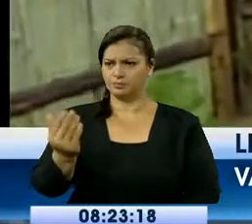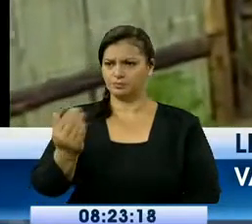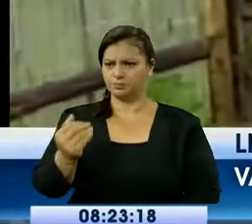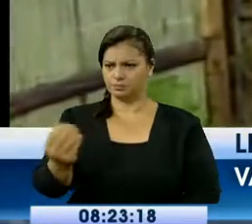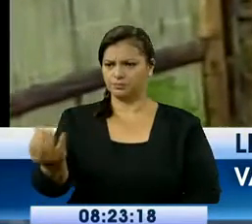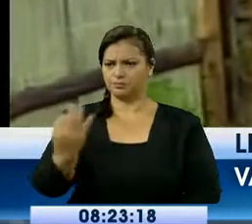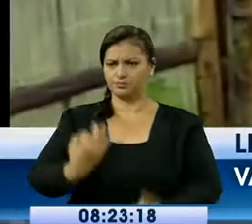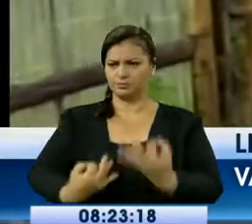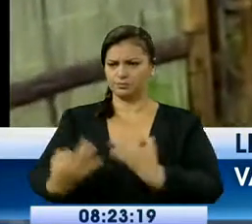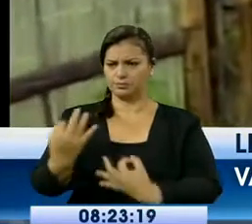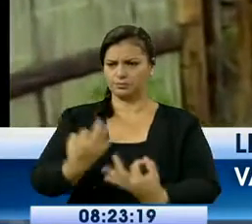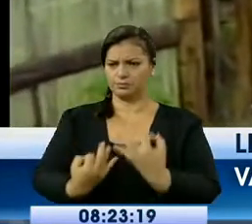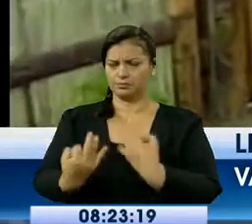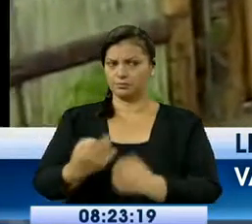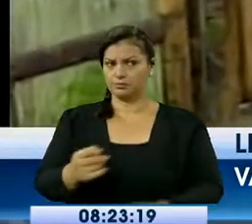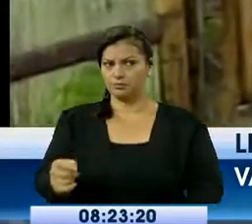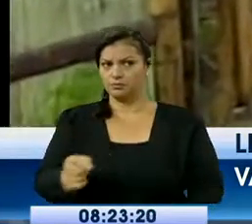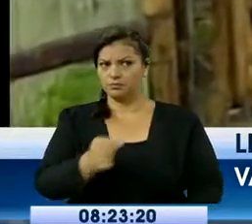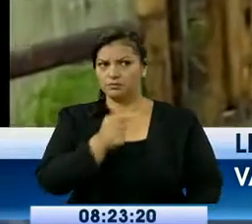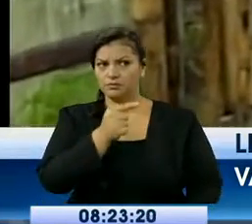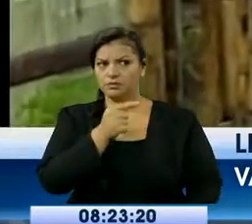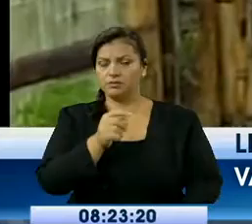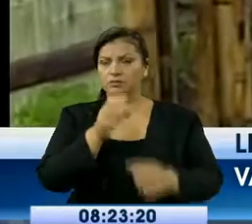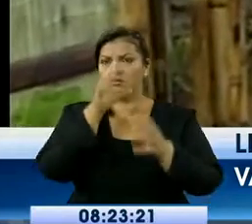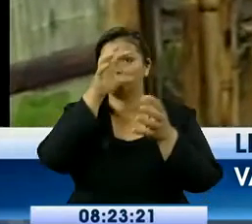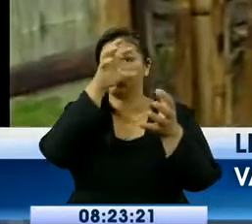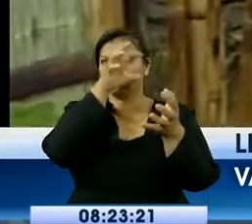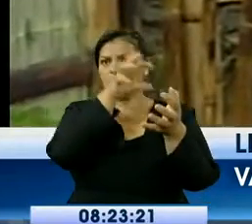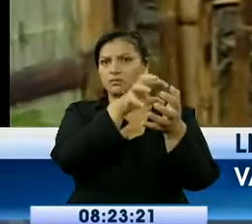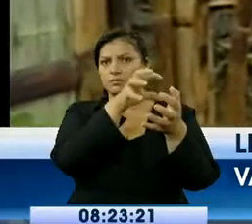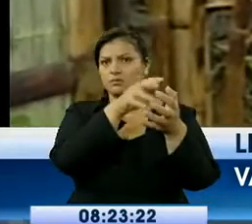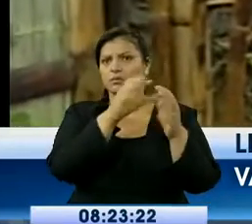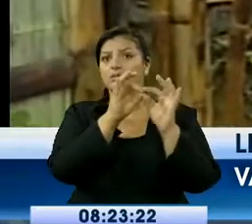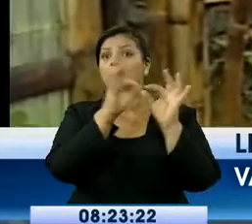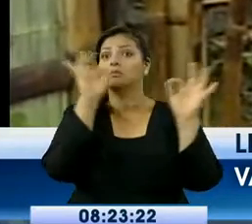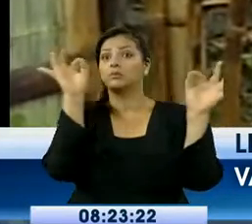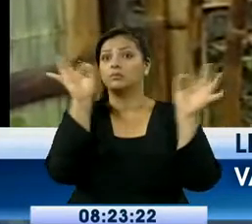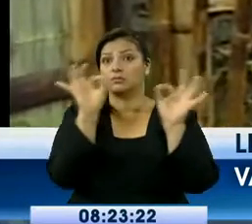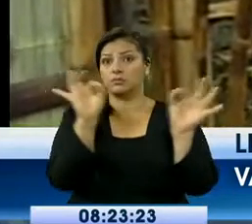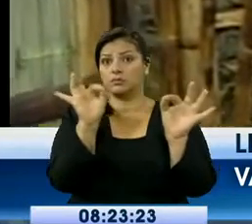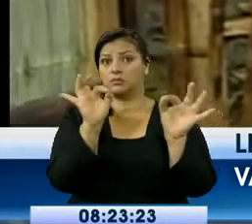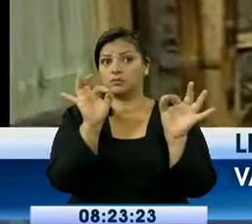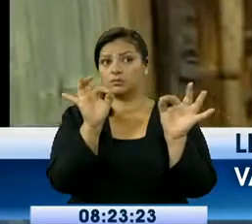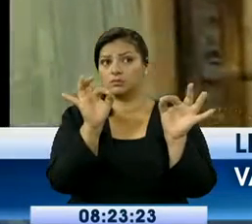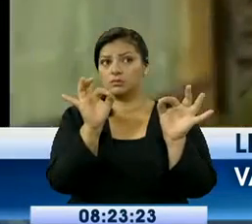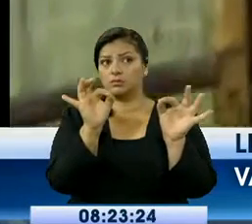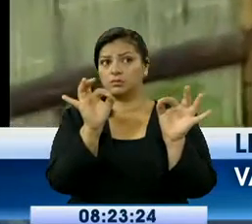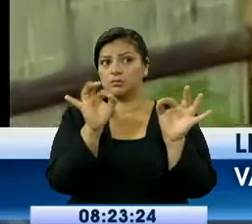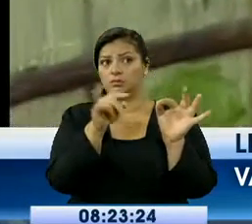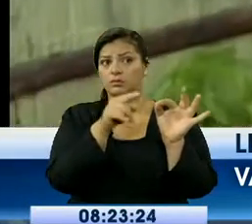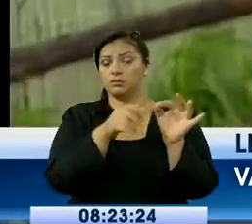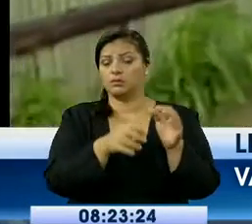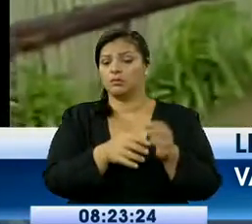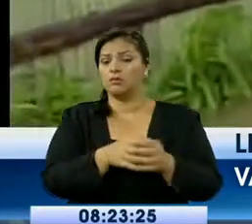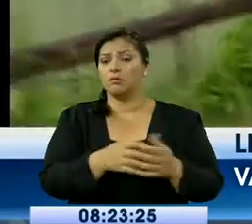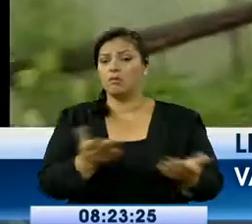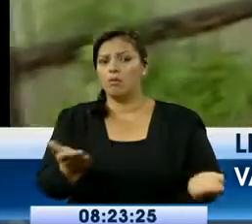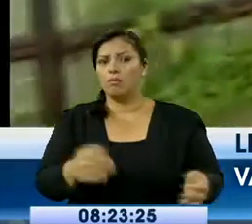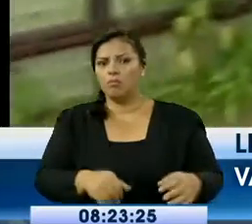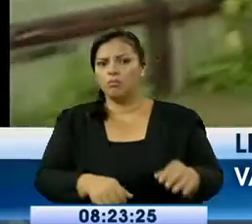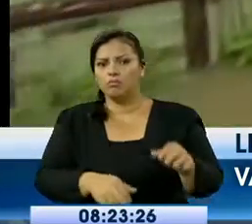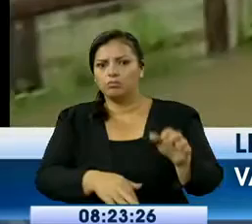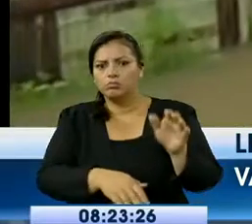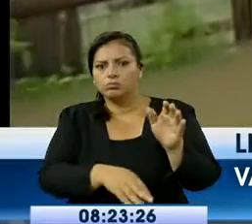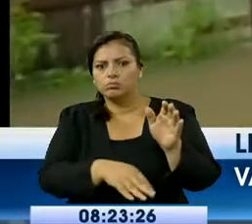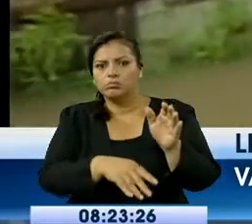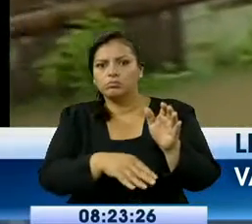aquello. Miren ustedes, el medidor de energía se encuentra sobre una tabla y la tabla a su vez está amarrada a